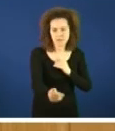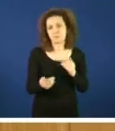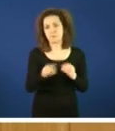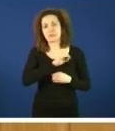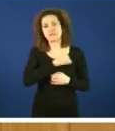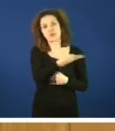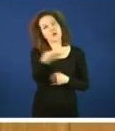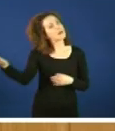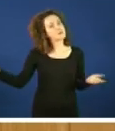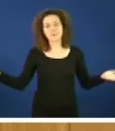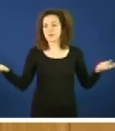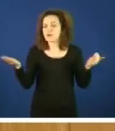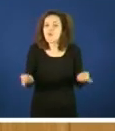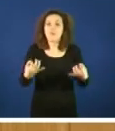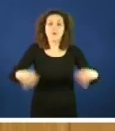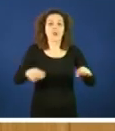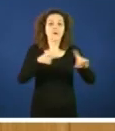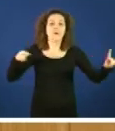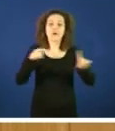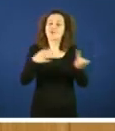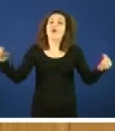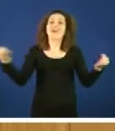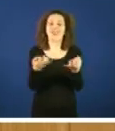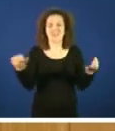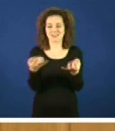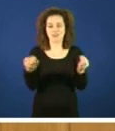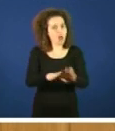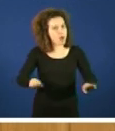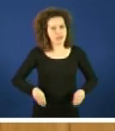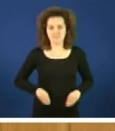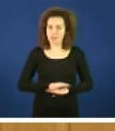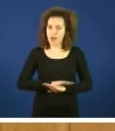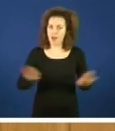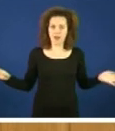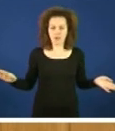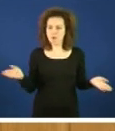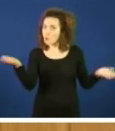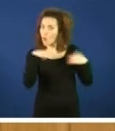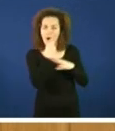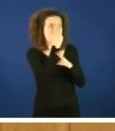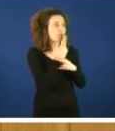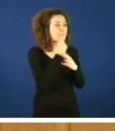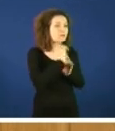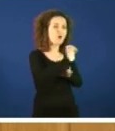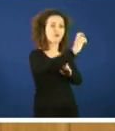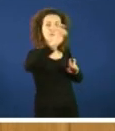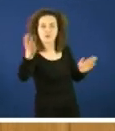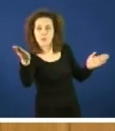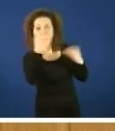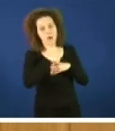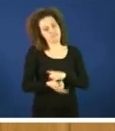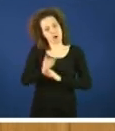Señorías, non hai máis obxectivo que acertar. Non temos ningún compromiso con ninguén máis que